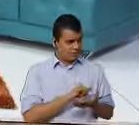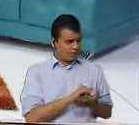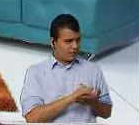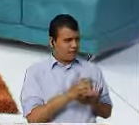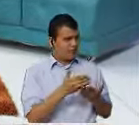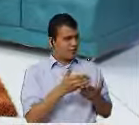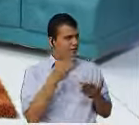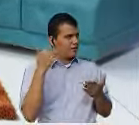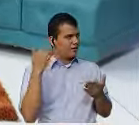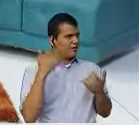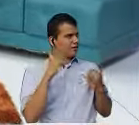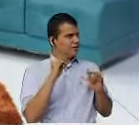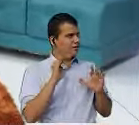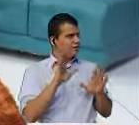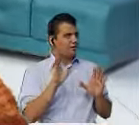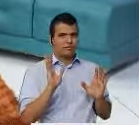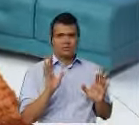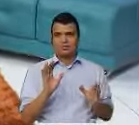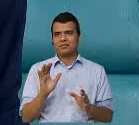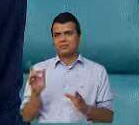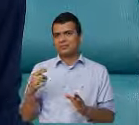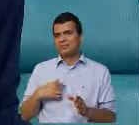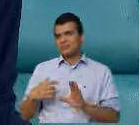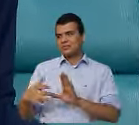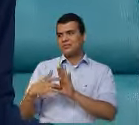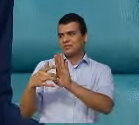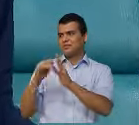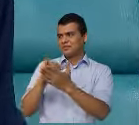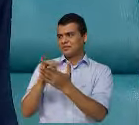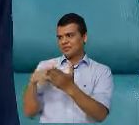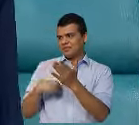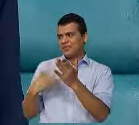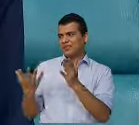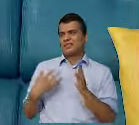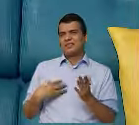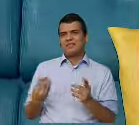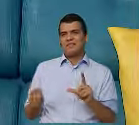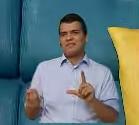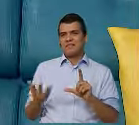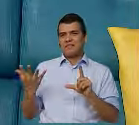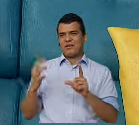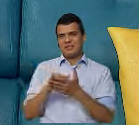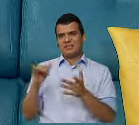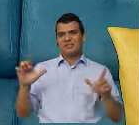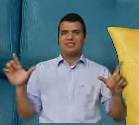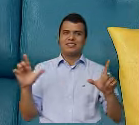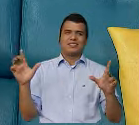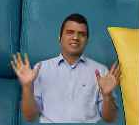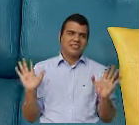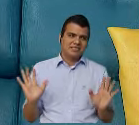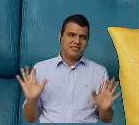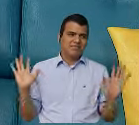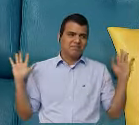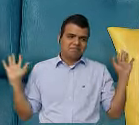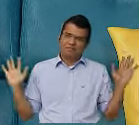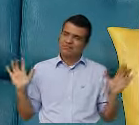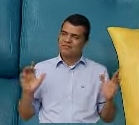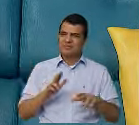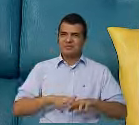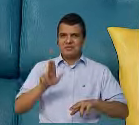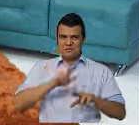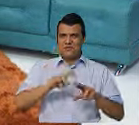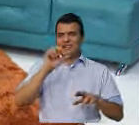ahora. Porque es que eso sucede cuando hacemos televisión en normal, directo. Somos seres se humanos, muchos equivocar. Mensajes, es totalmente normal. Ahora sí